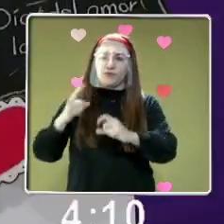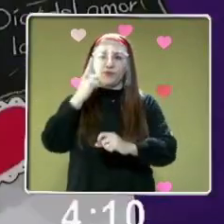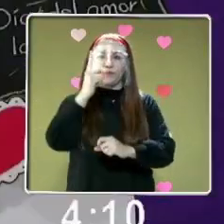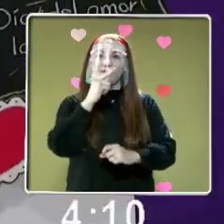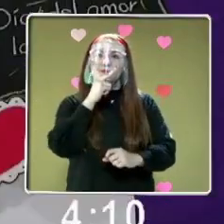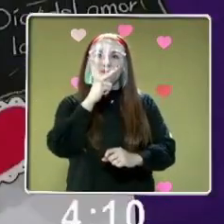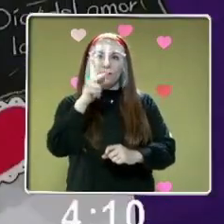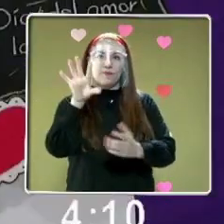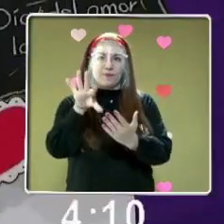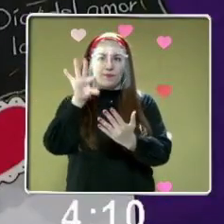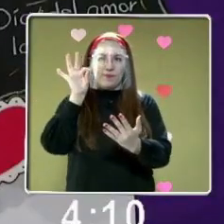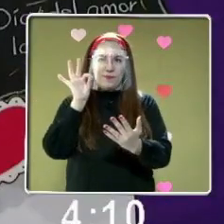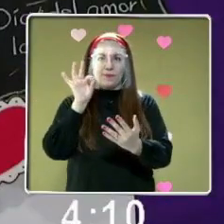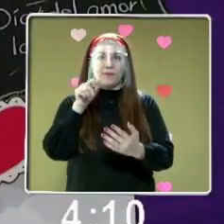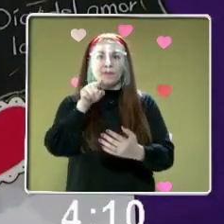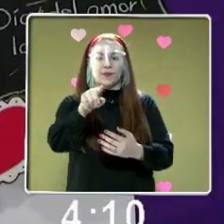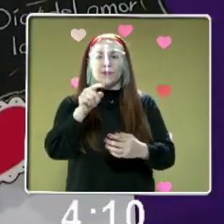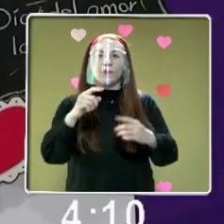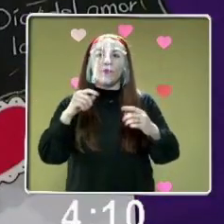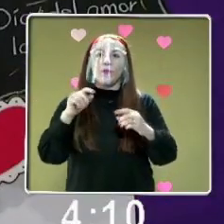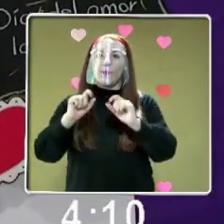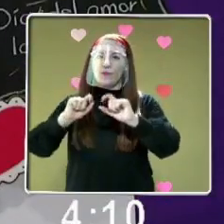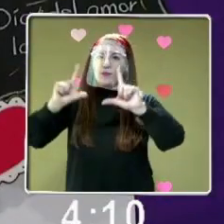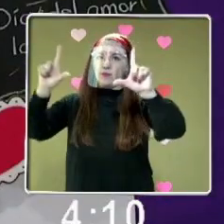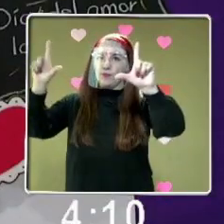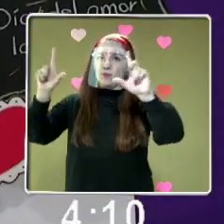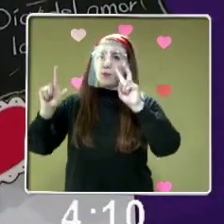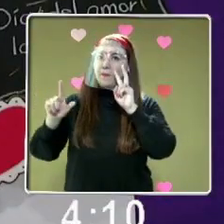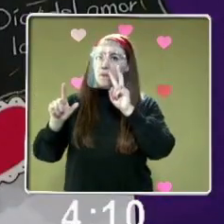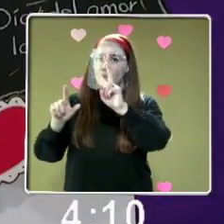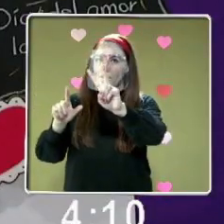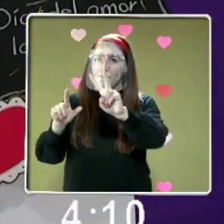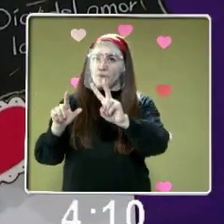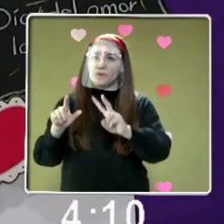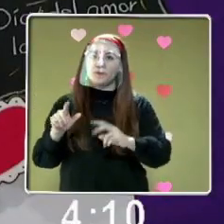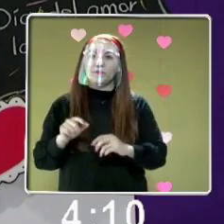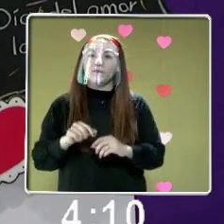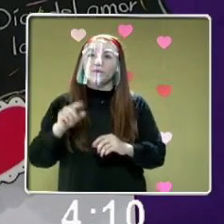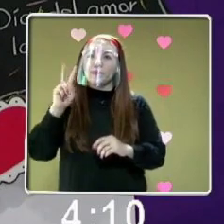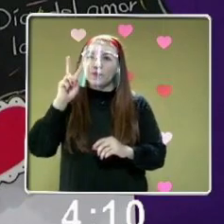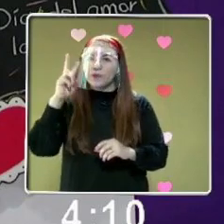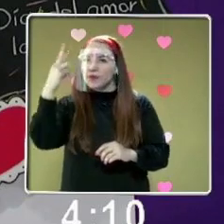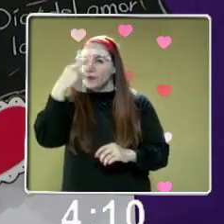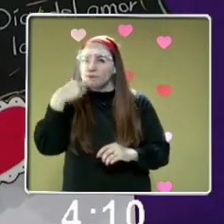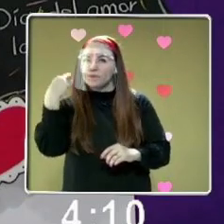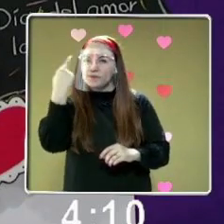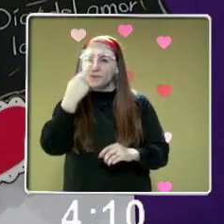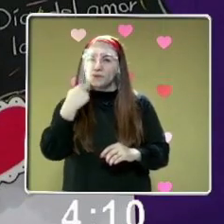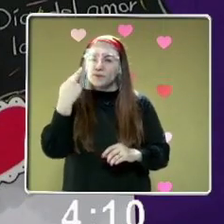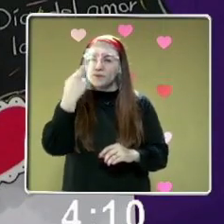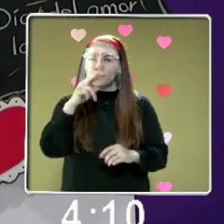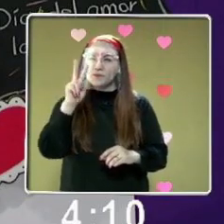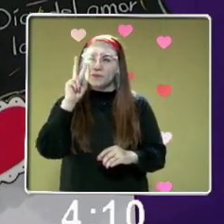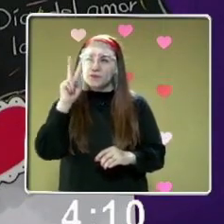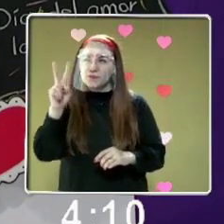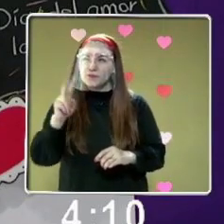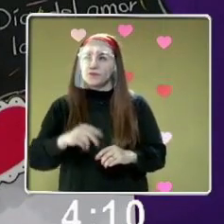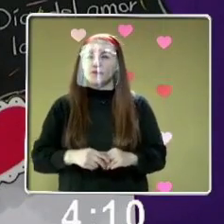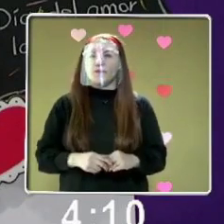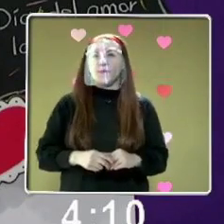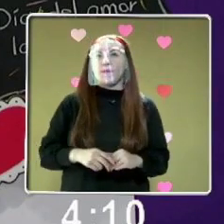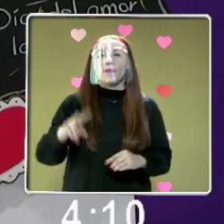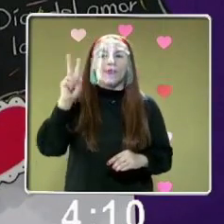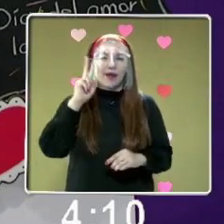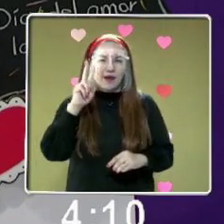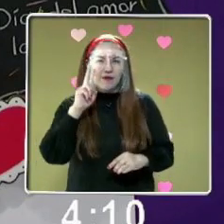bueno, si nos apoyan ahí en pantalla, tú vas a apreciar la primera imagen. ¿Qué se observa, maestra? Y bueno, en esta ocasión han de decir los niños, ¿cómo? A ver,